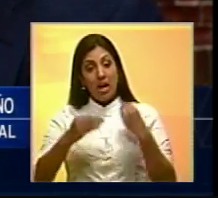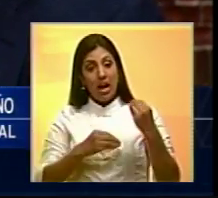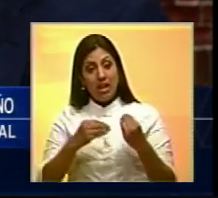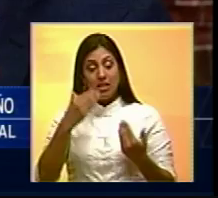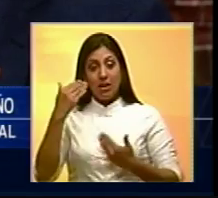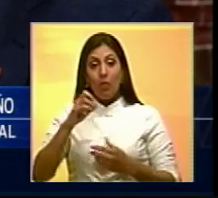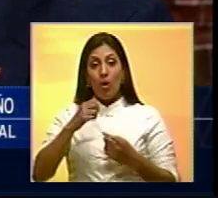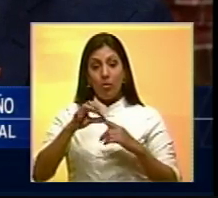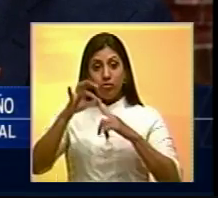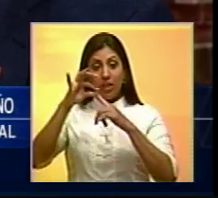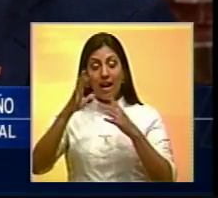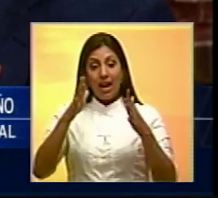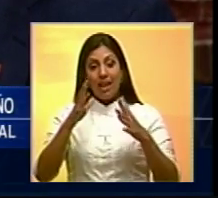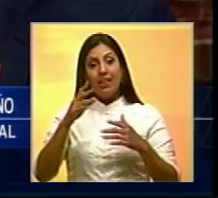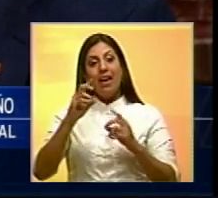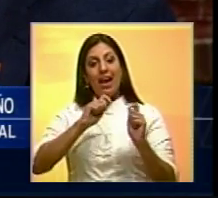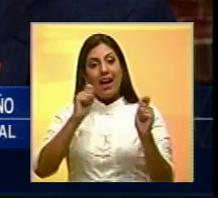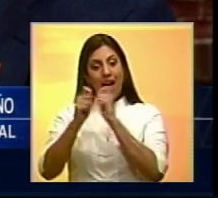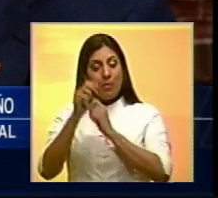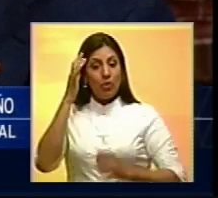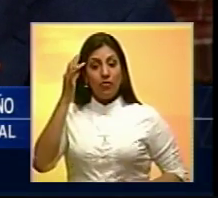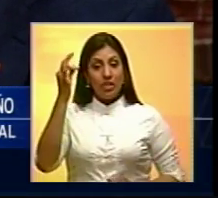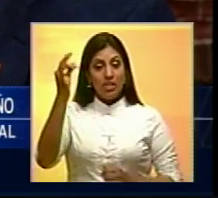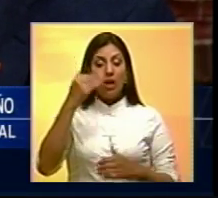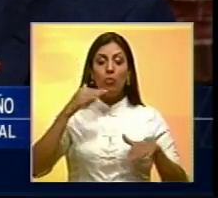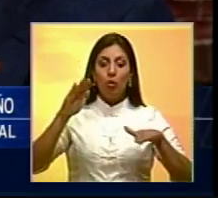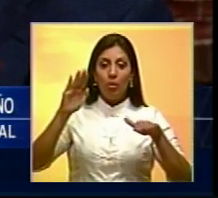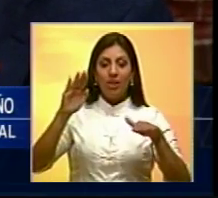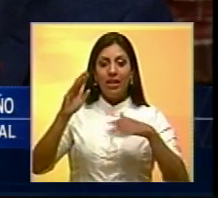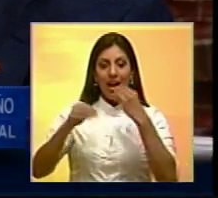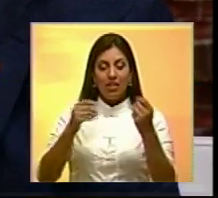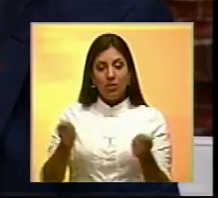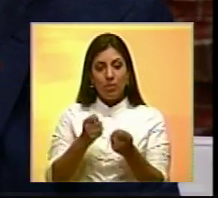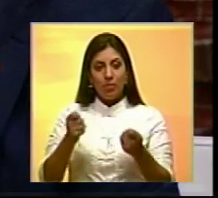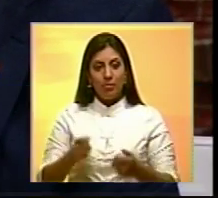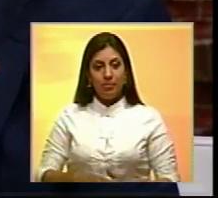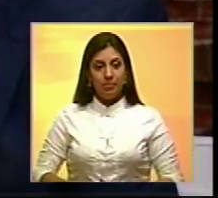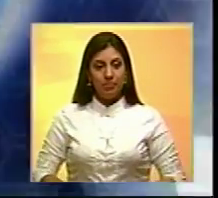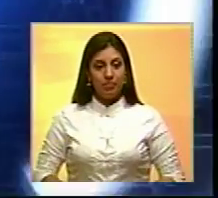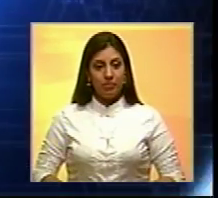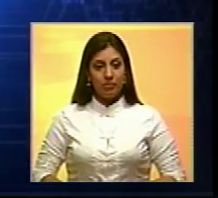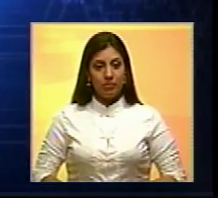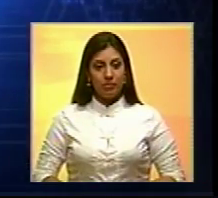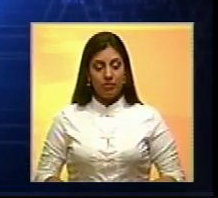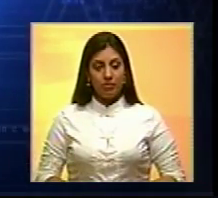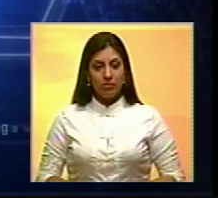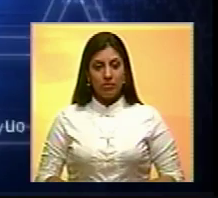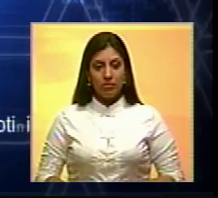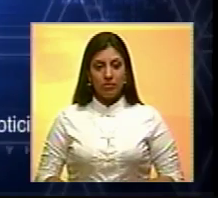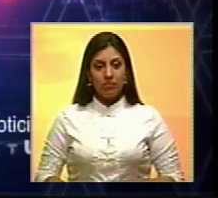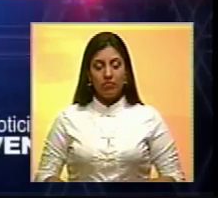del mandatario electo podría ser la reforma fiscal prometida durante la campaña.